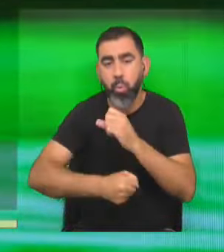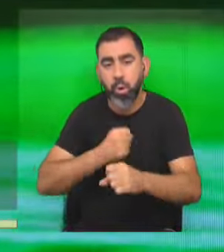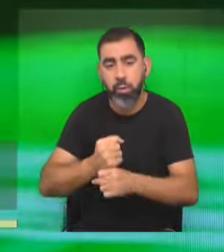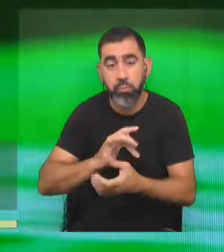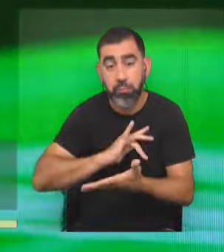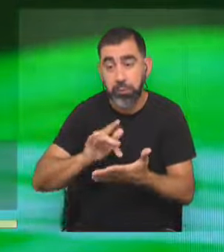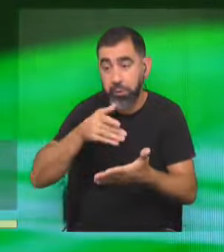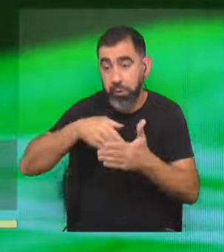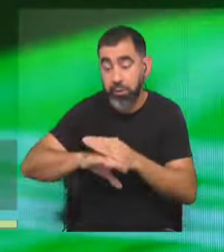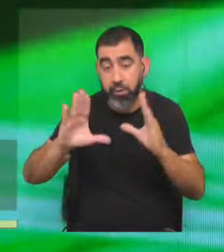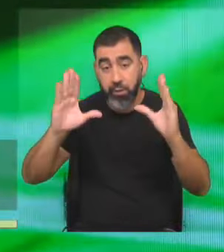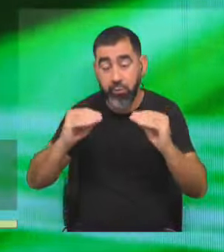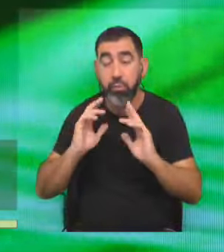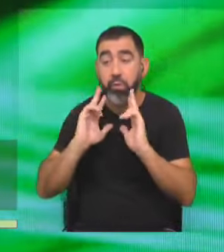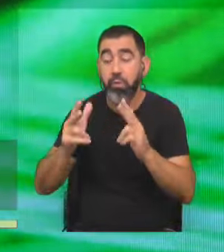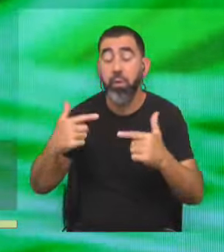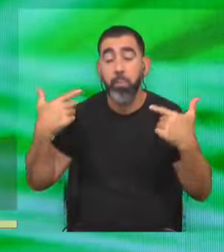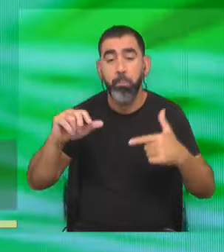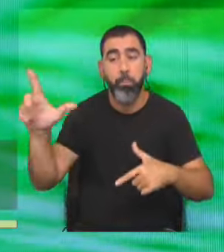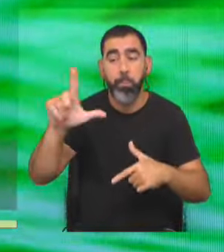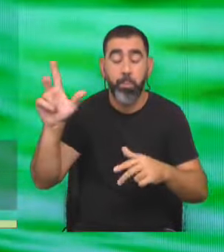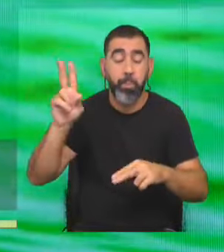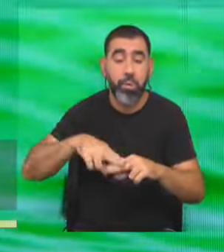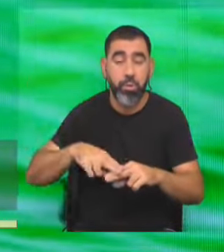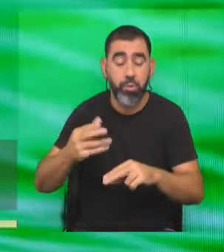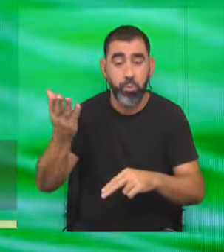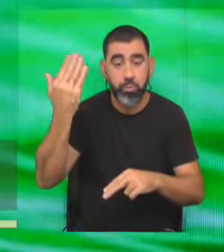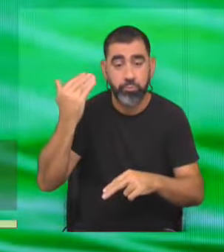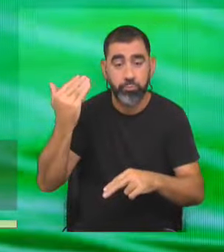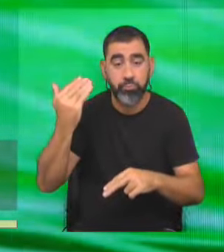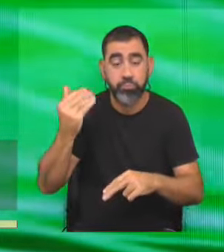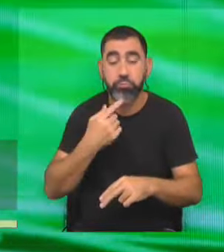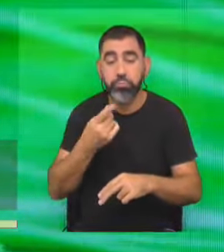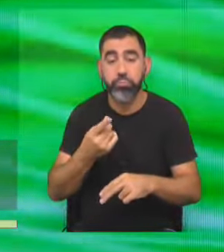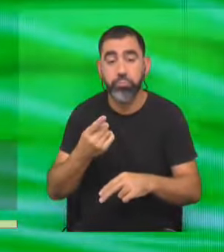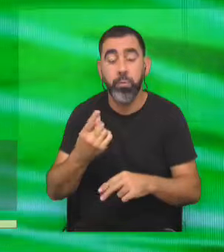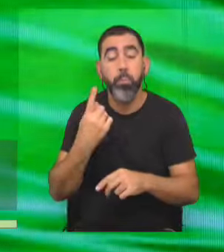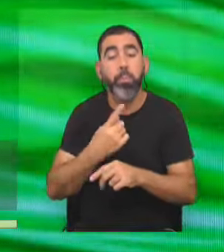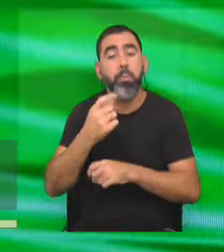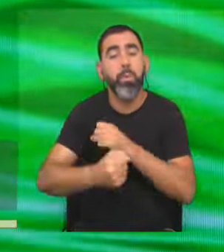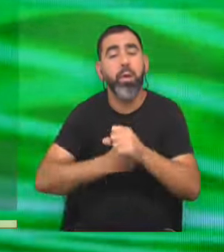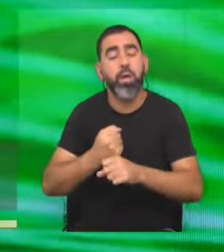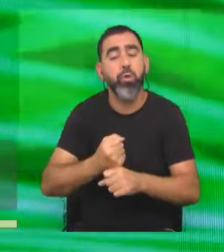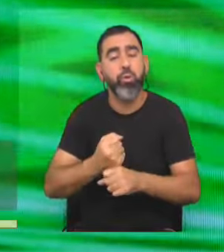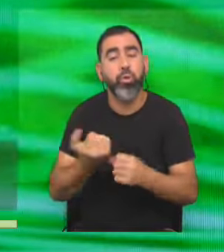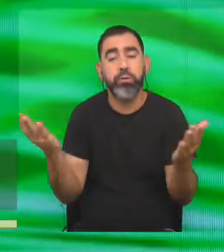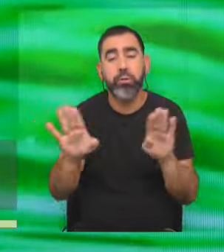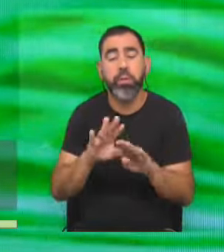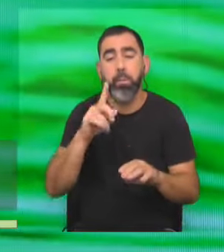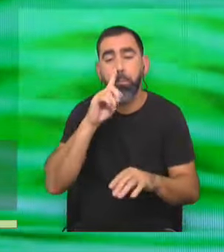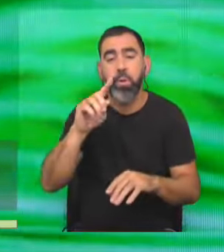nocturno el ministro la rañaga desaparecido prematuramente sea bueno en mi primer año de gestión cerré